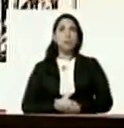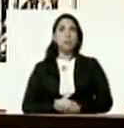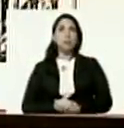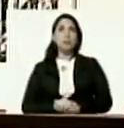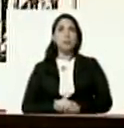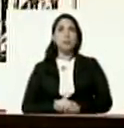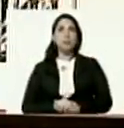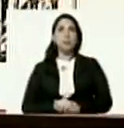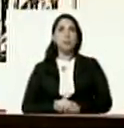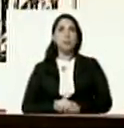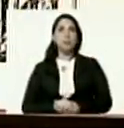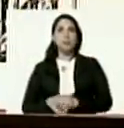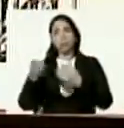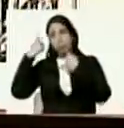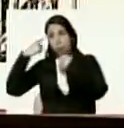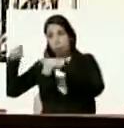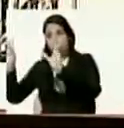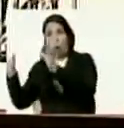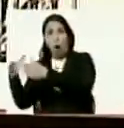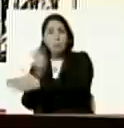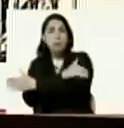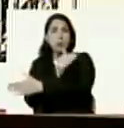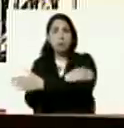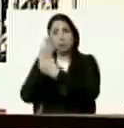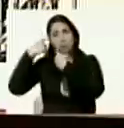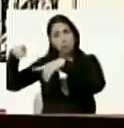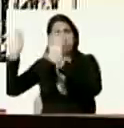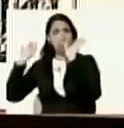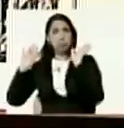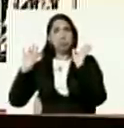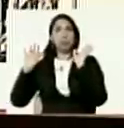Ellos van a seguir su show.